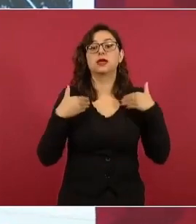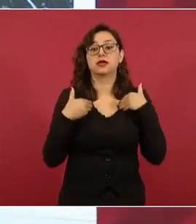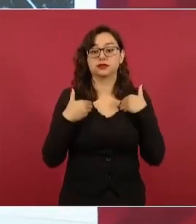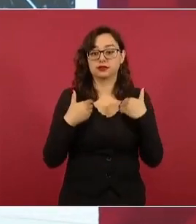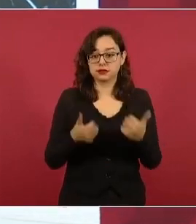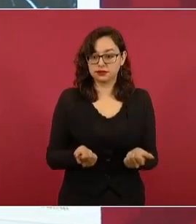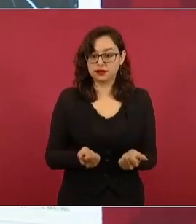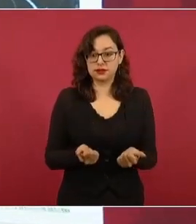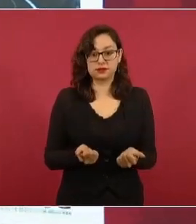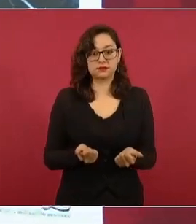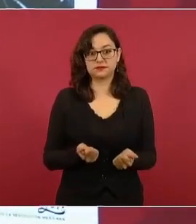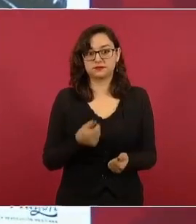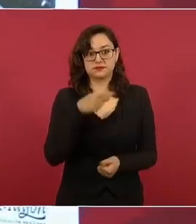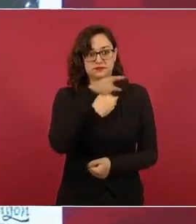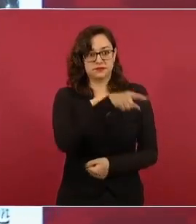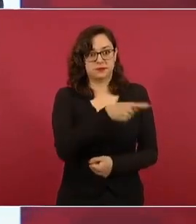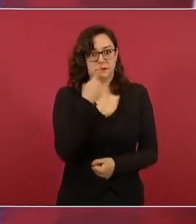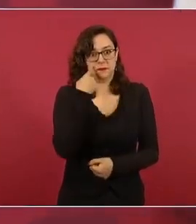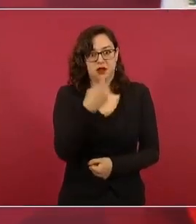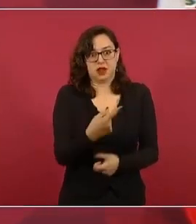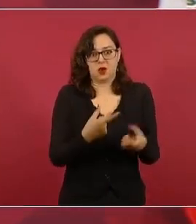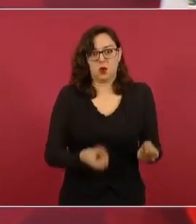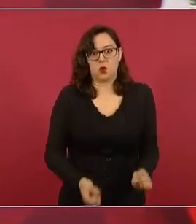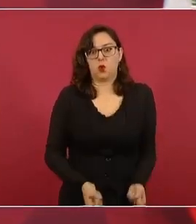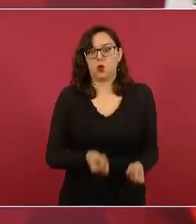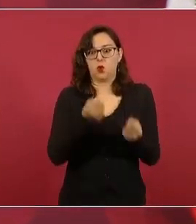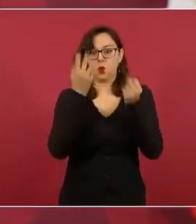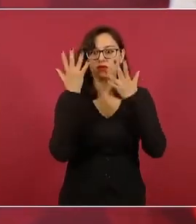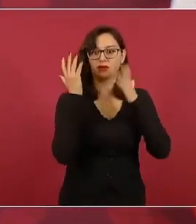entender que esto no es posible.